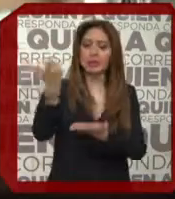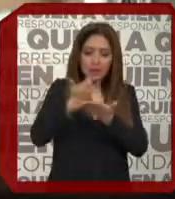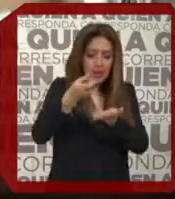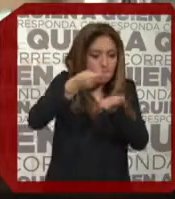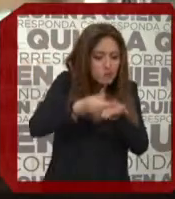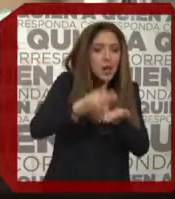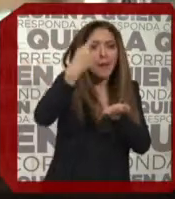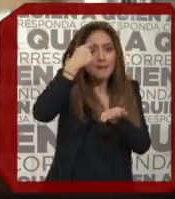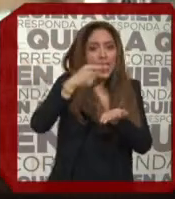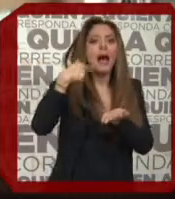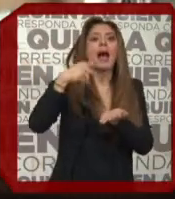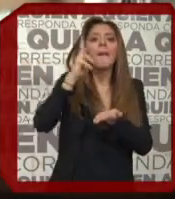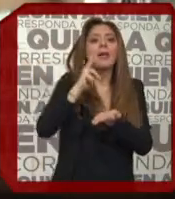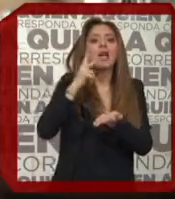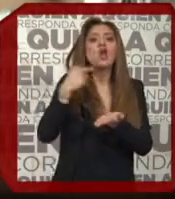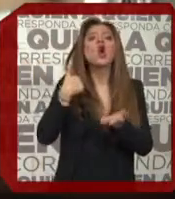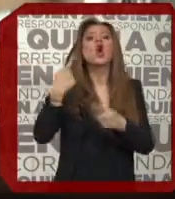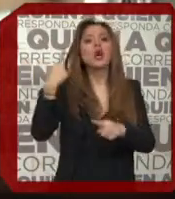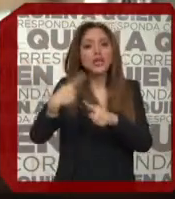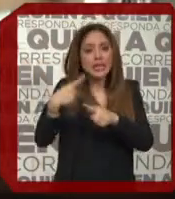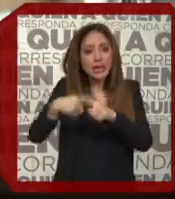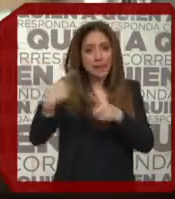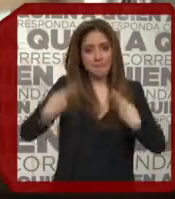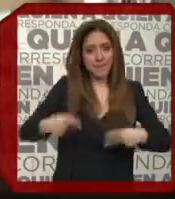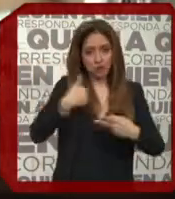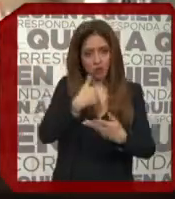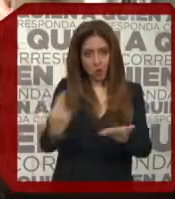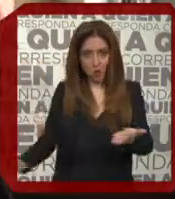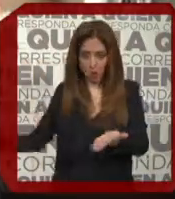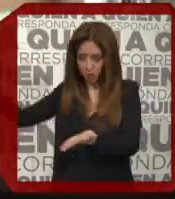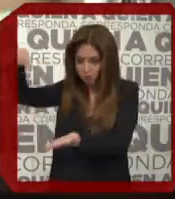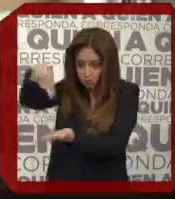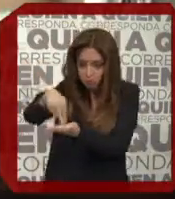saber específicamente con qué persona